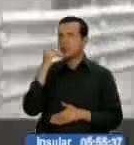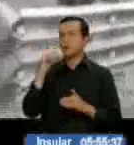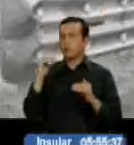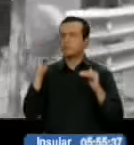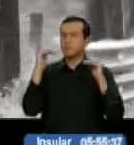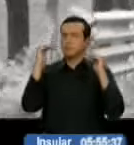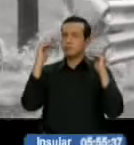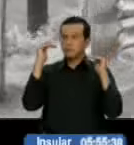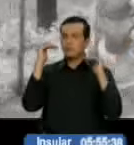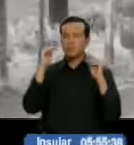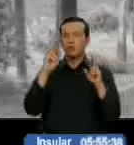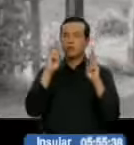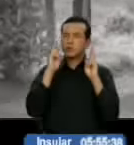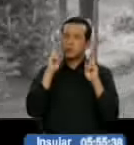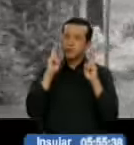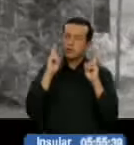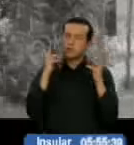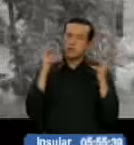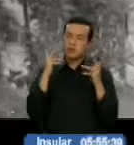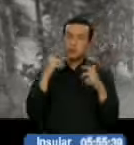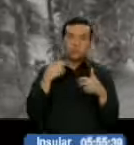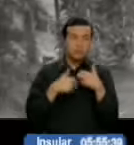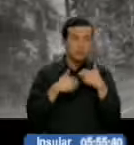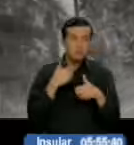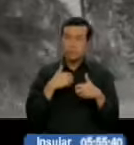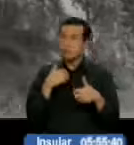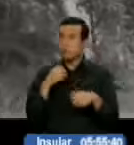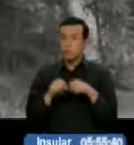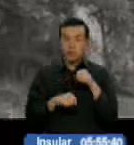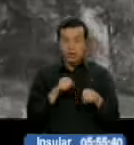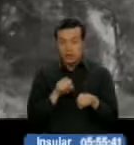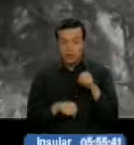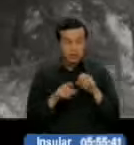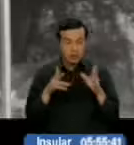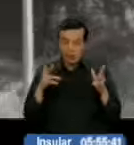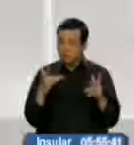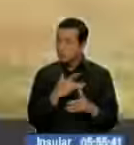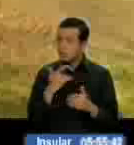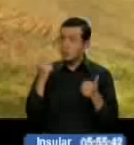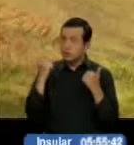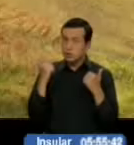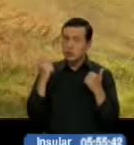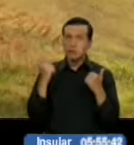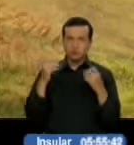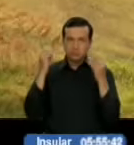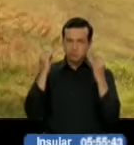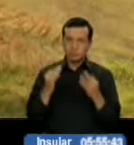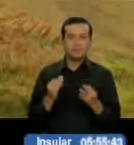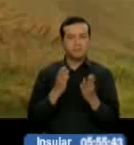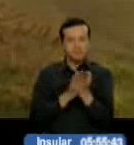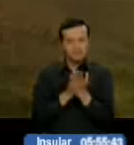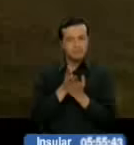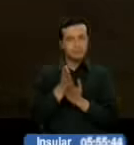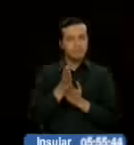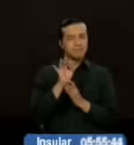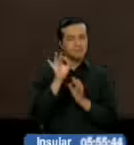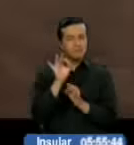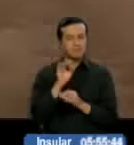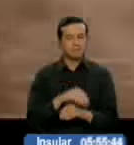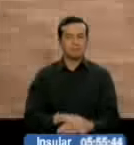adelante. Esperemos que no tener ningún percance mecánico y sentirnos bien ese día. Esperemos hacer bien las cosas